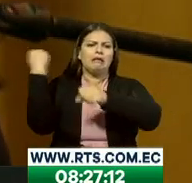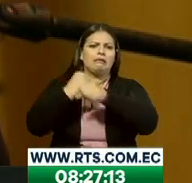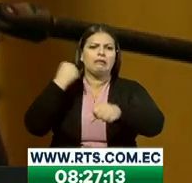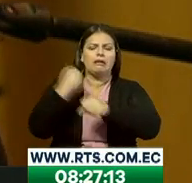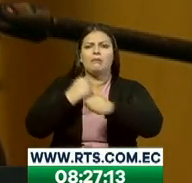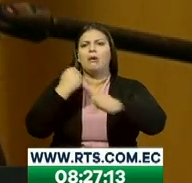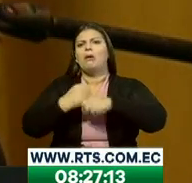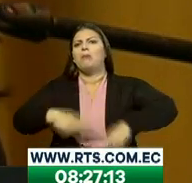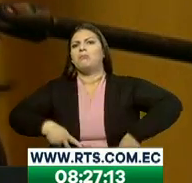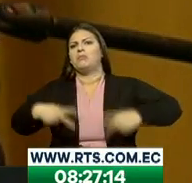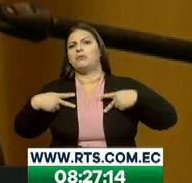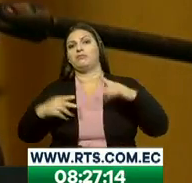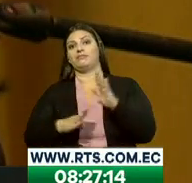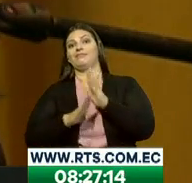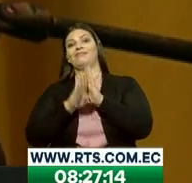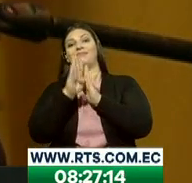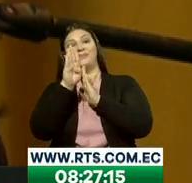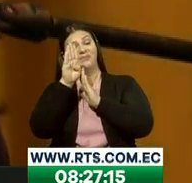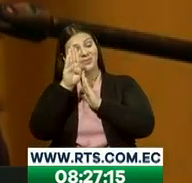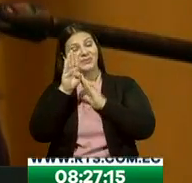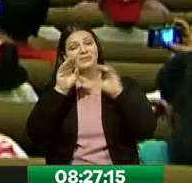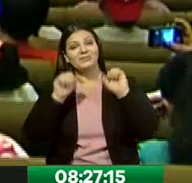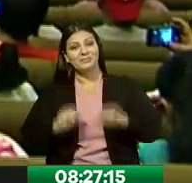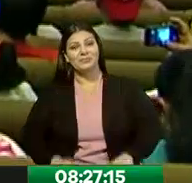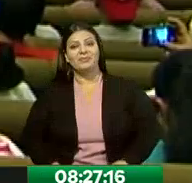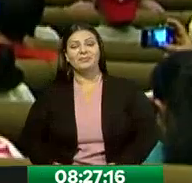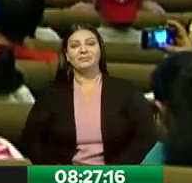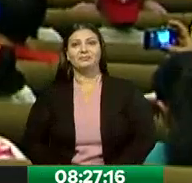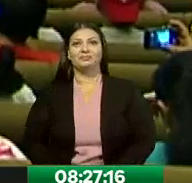muchísimas familias a lo largo y a lo ancho del país.